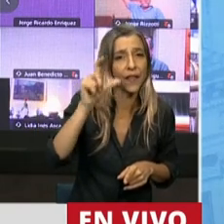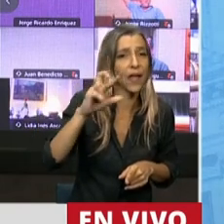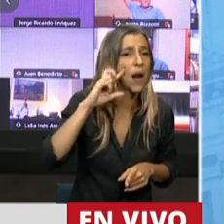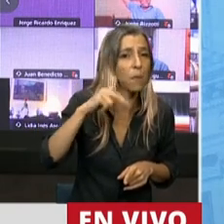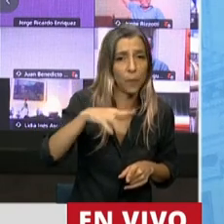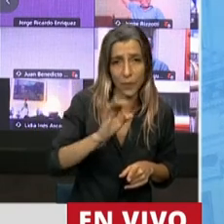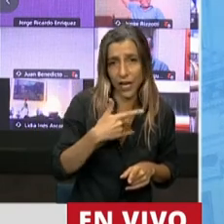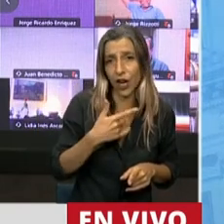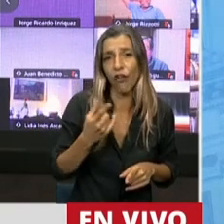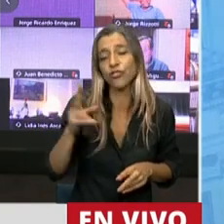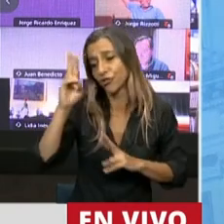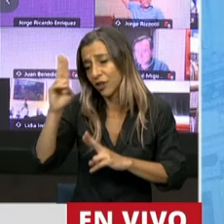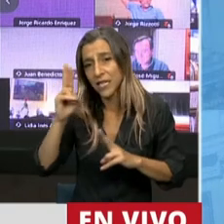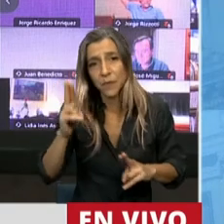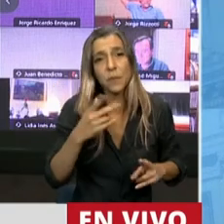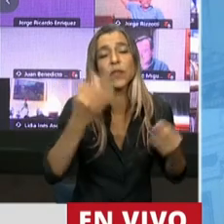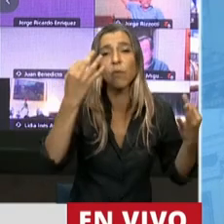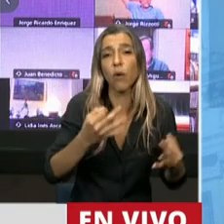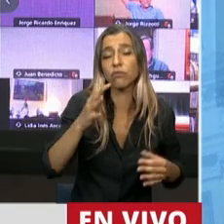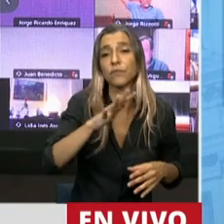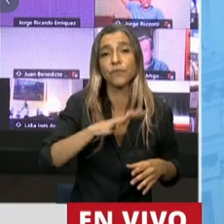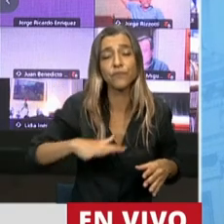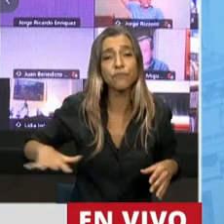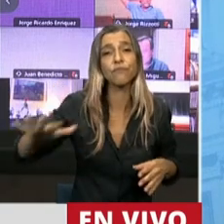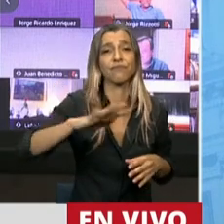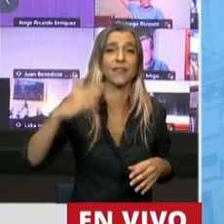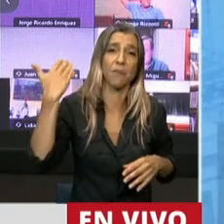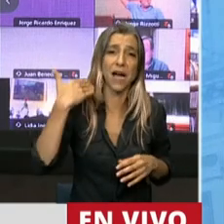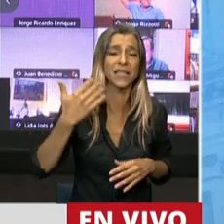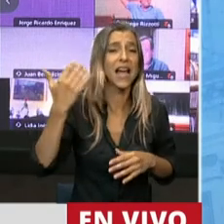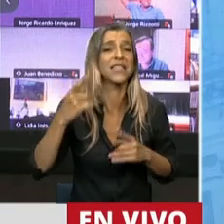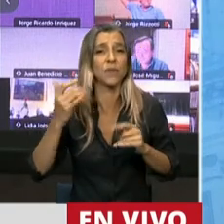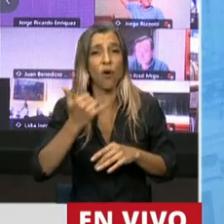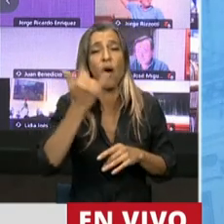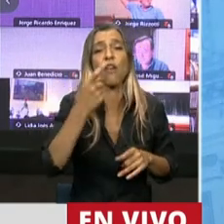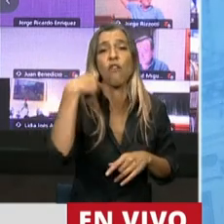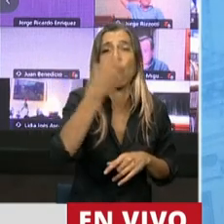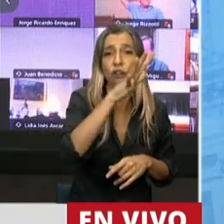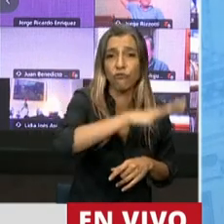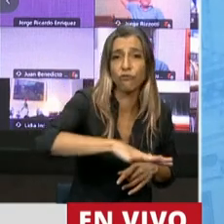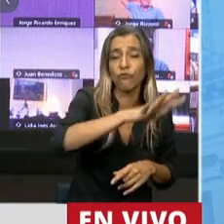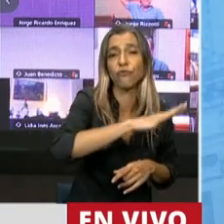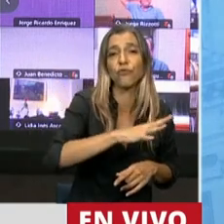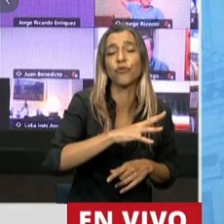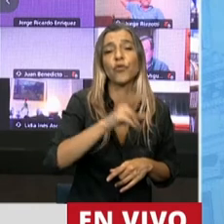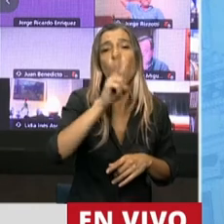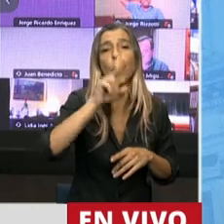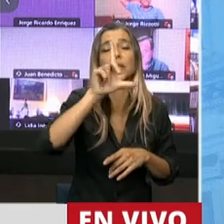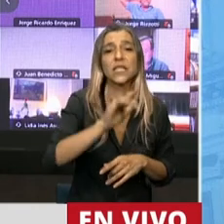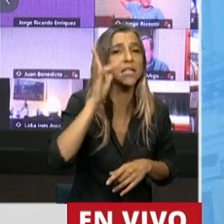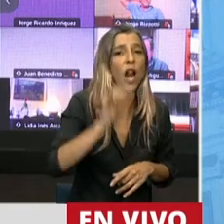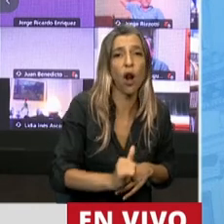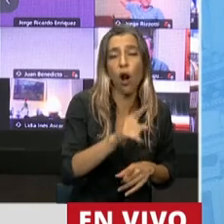precisamente está incluyendo a La Matanza. Está incluyendo a Vicente López, a San Isidro, a todo el Gran Buenos Aires, a toda el